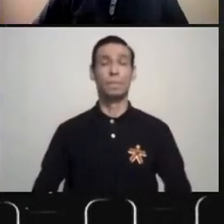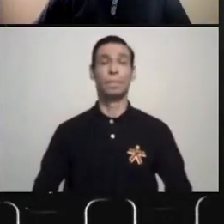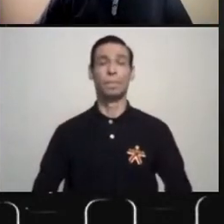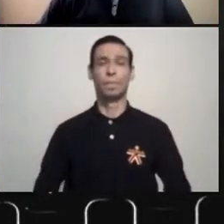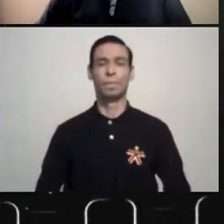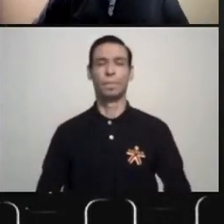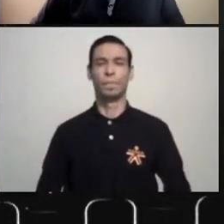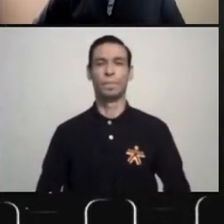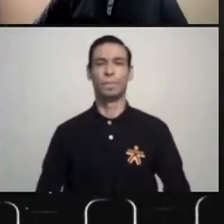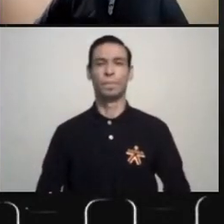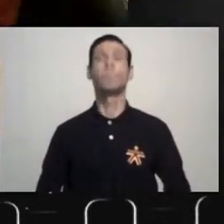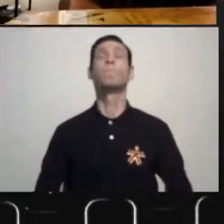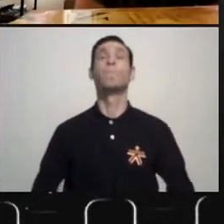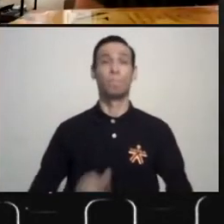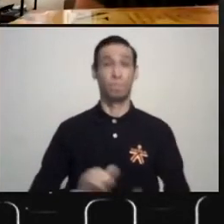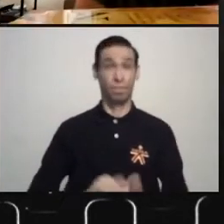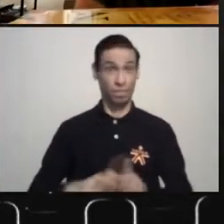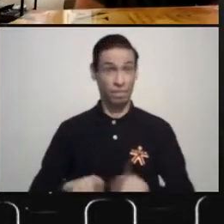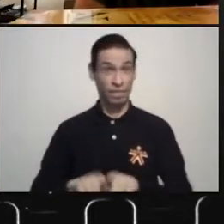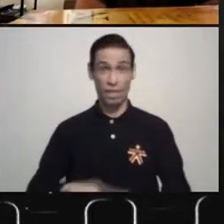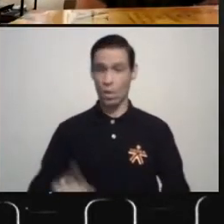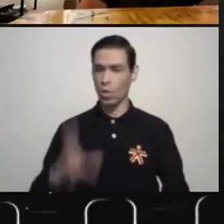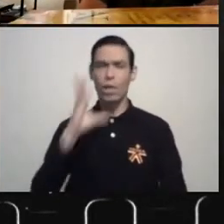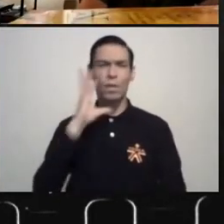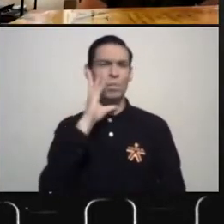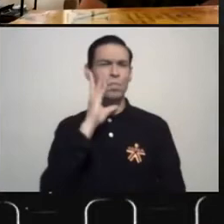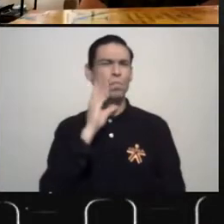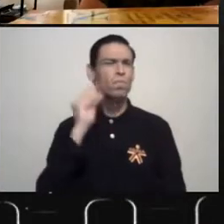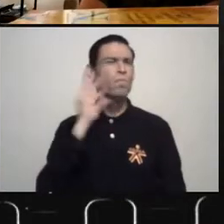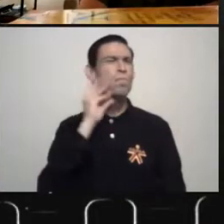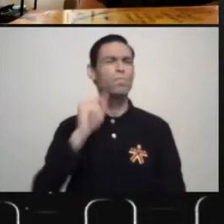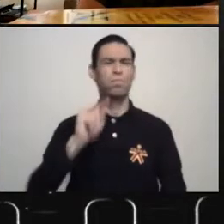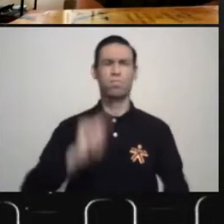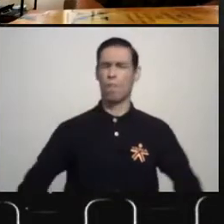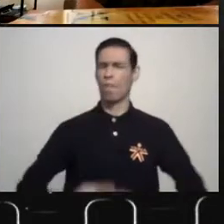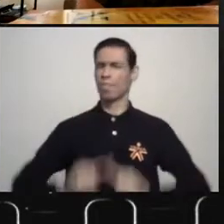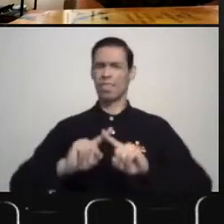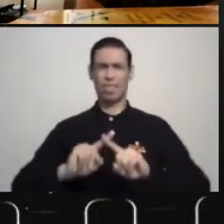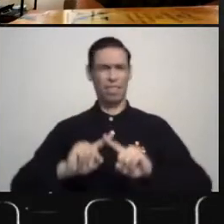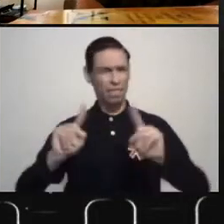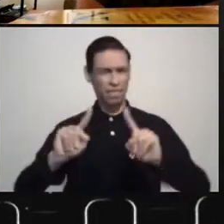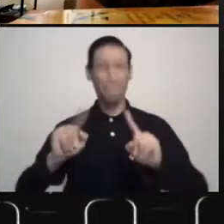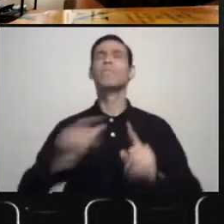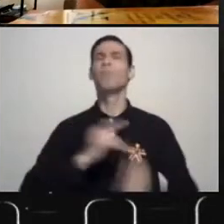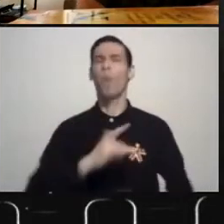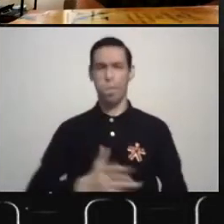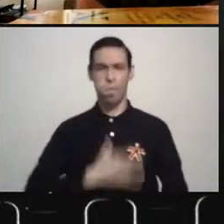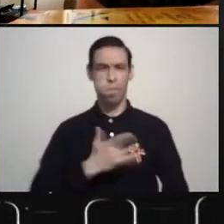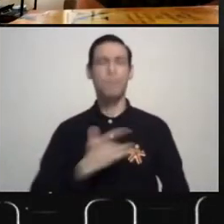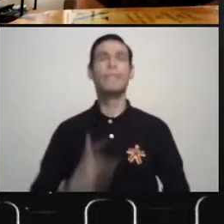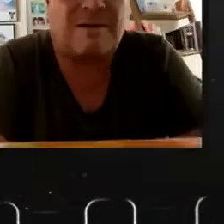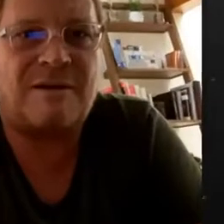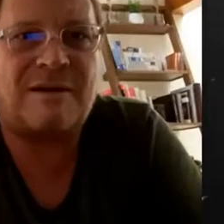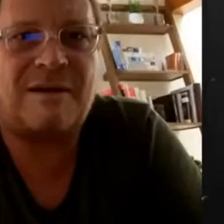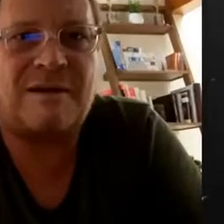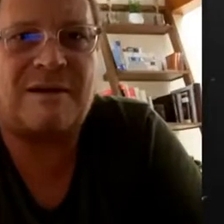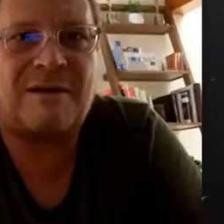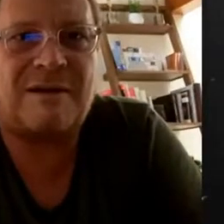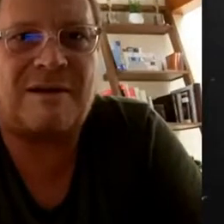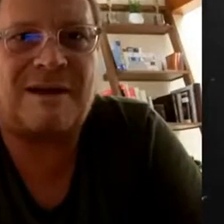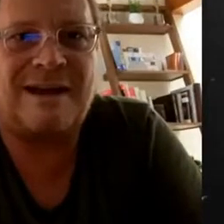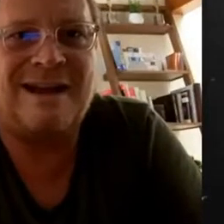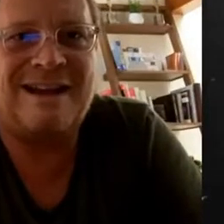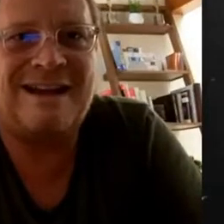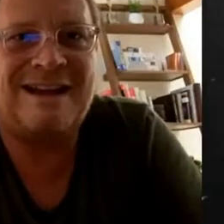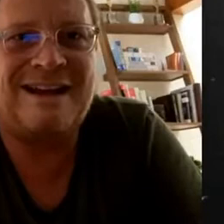Así es, definitivamente la experiencia es completamente diferente, yo creo que esto se ve muy, muy claramente. Entonces, creo que vamos a empezar al revés de como habíamos pensado, pero pues no